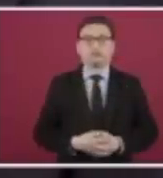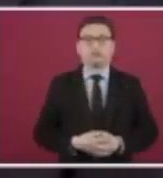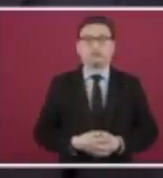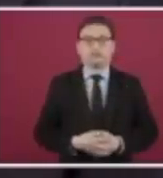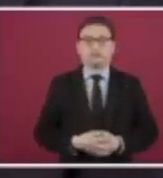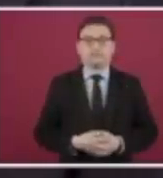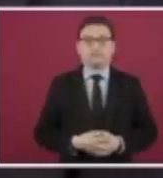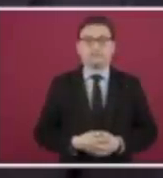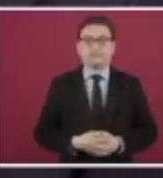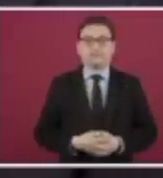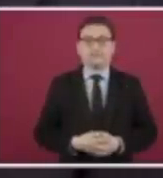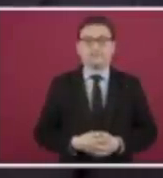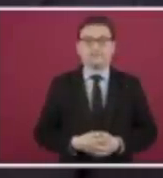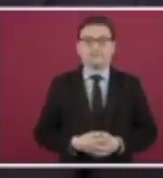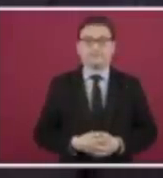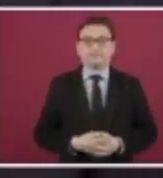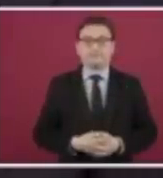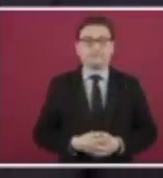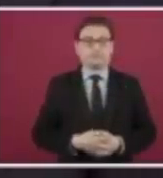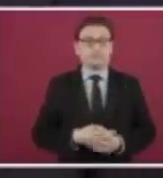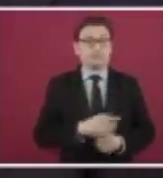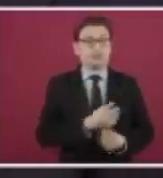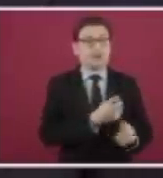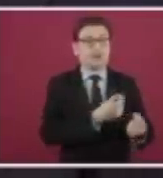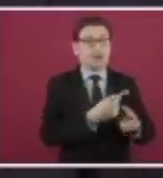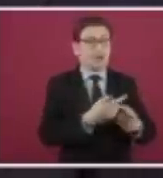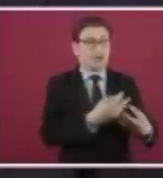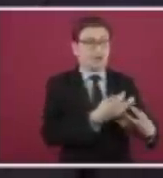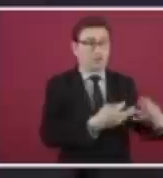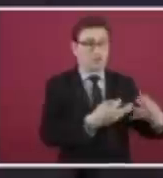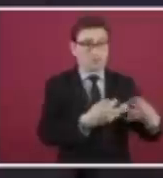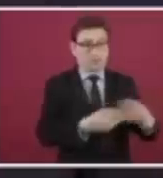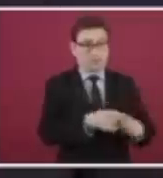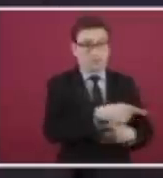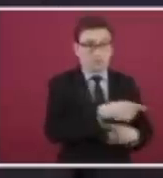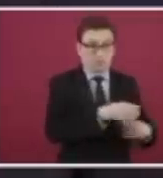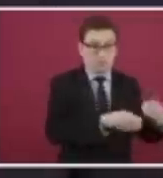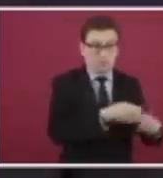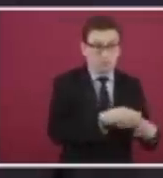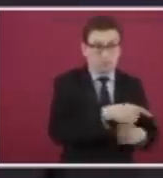No solo son jueces de